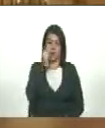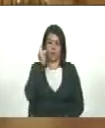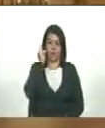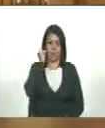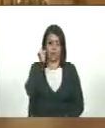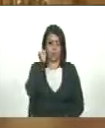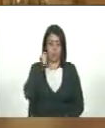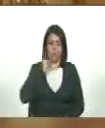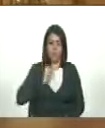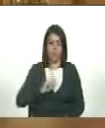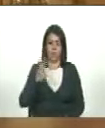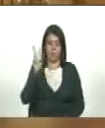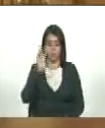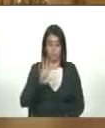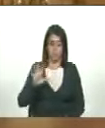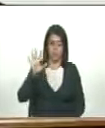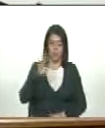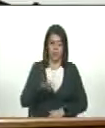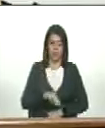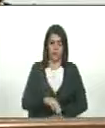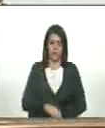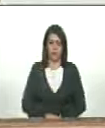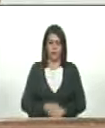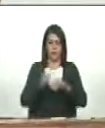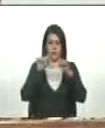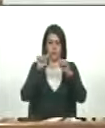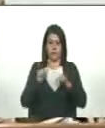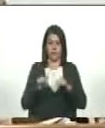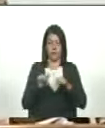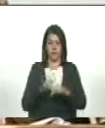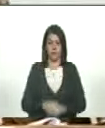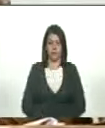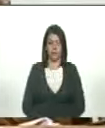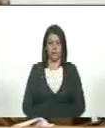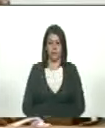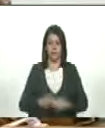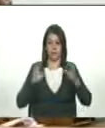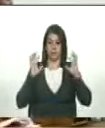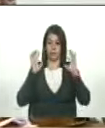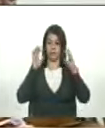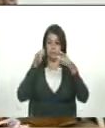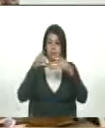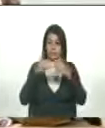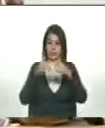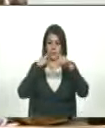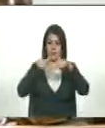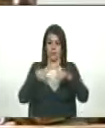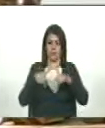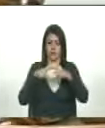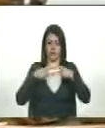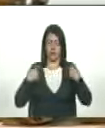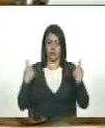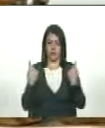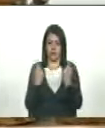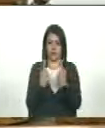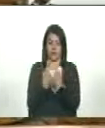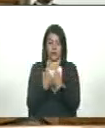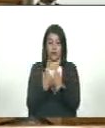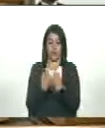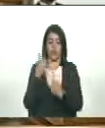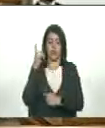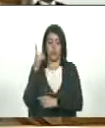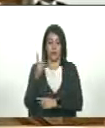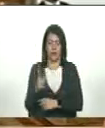diputadas de Venezuela que hoy se concentran en este hemiciclo con un